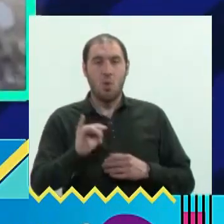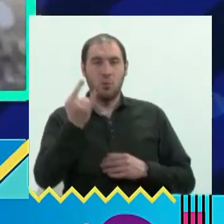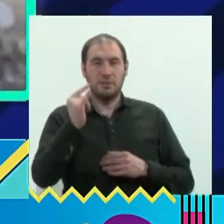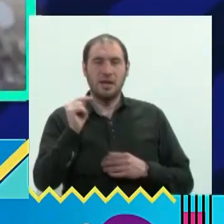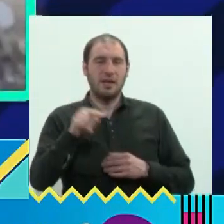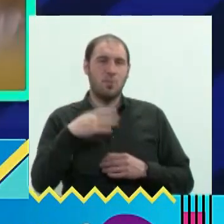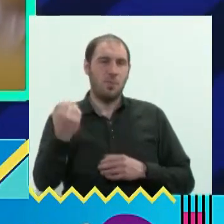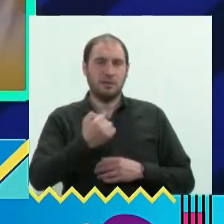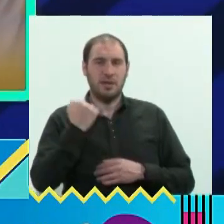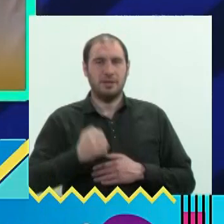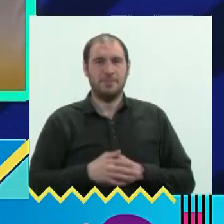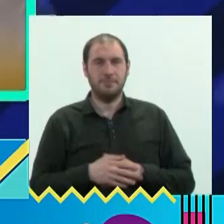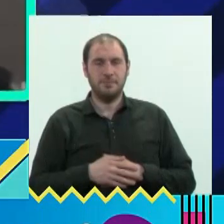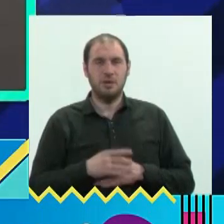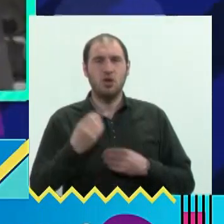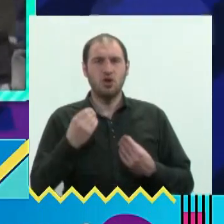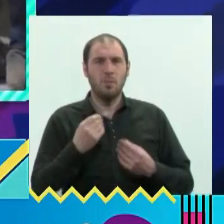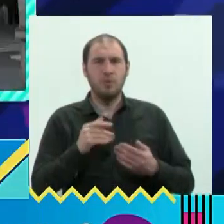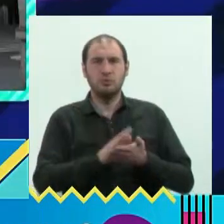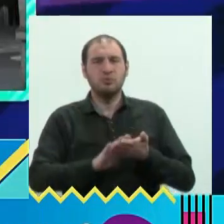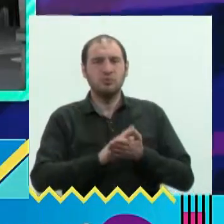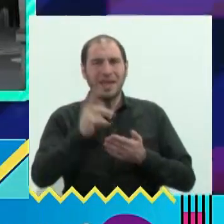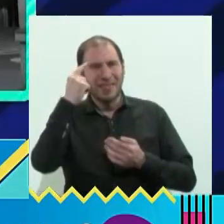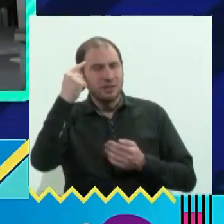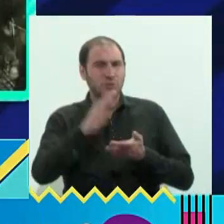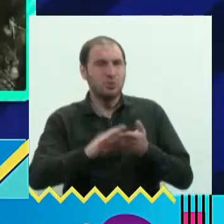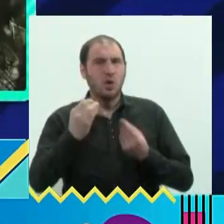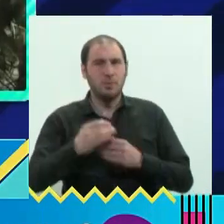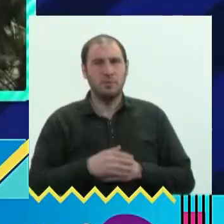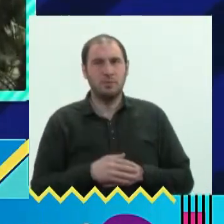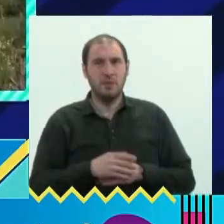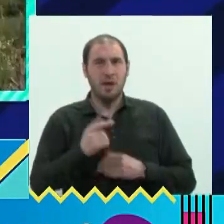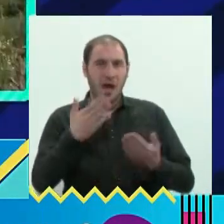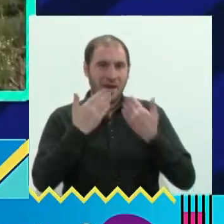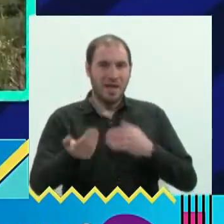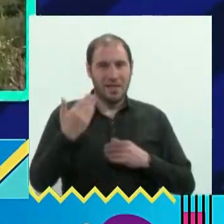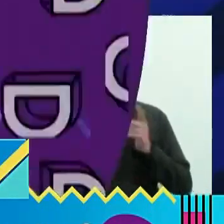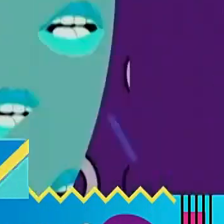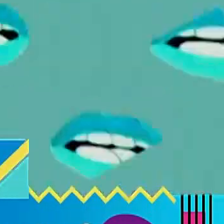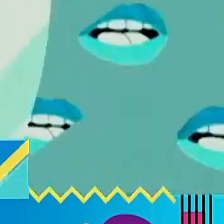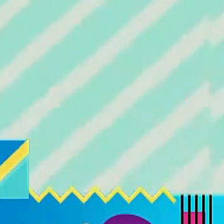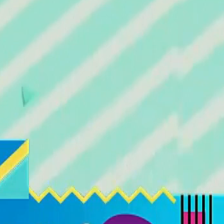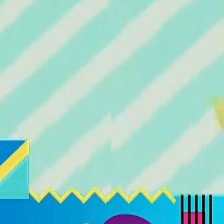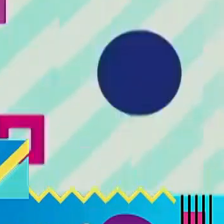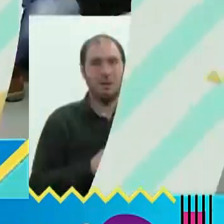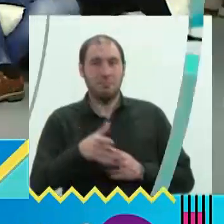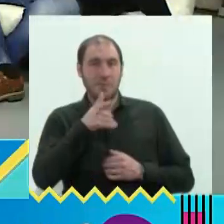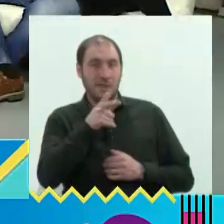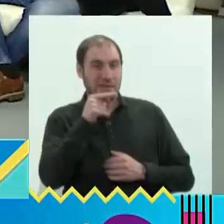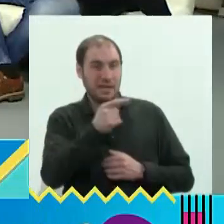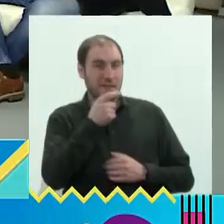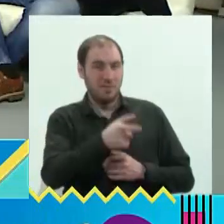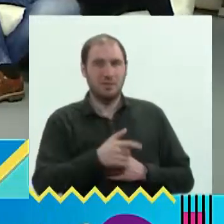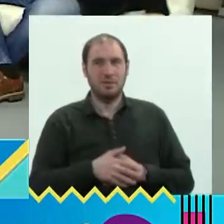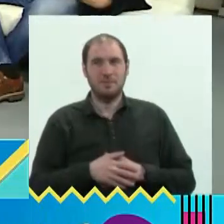un papel muy importante. ¿Cómo enfrentar los nuevos paradigmas? Y de eso platicamos ya antes también. Bueno, Josep me imagino que va a responder.